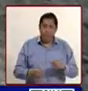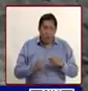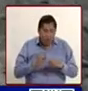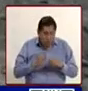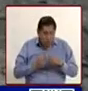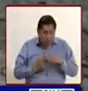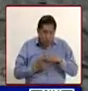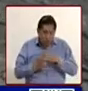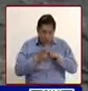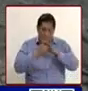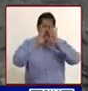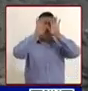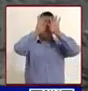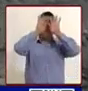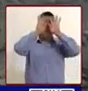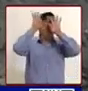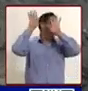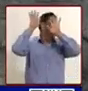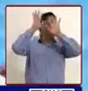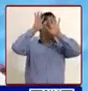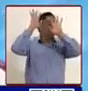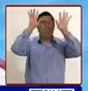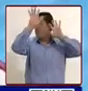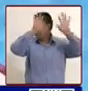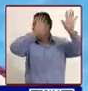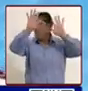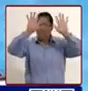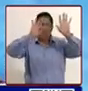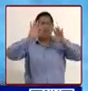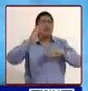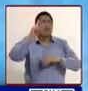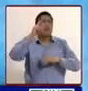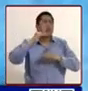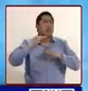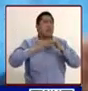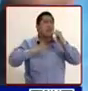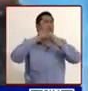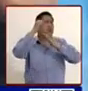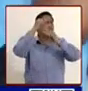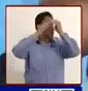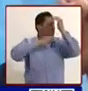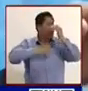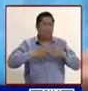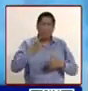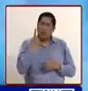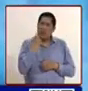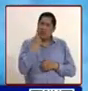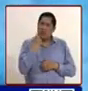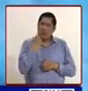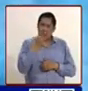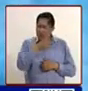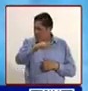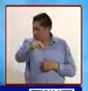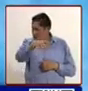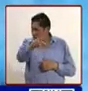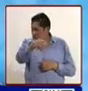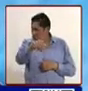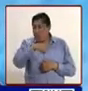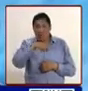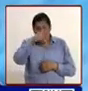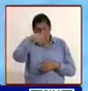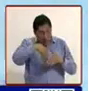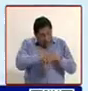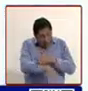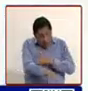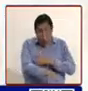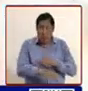Sido enterrado nomás allá en... Sí, en una construcción de este, están construyendo recién en ahí